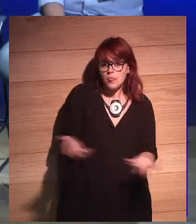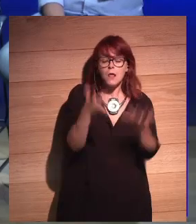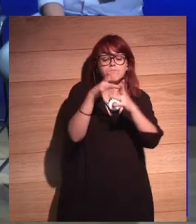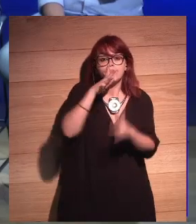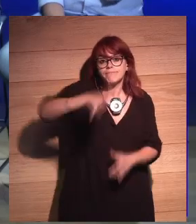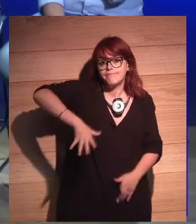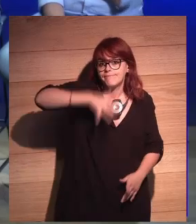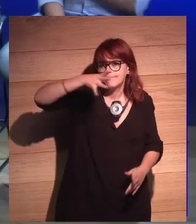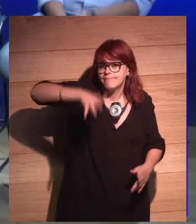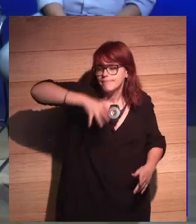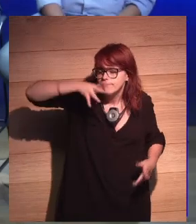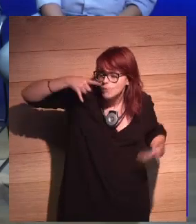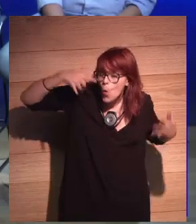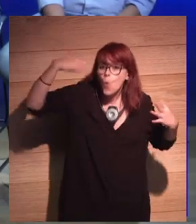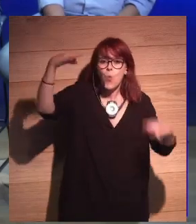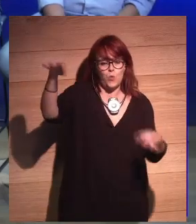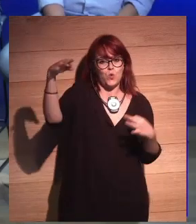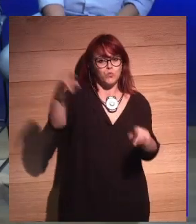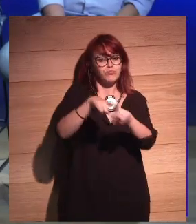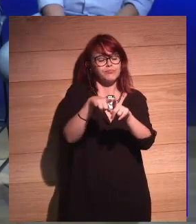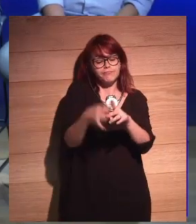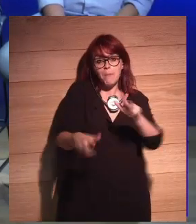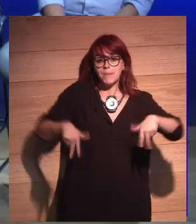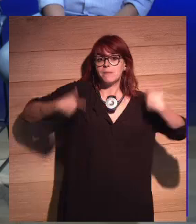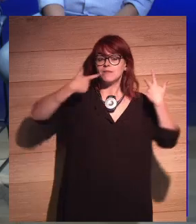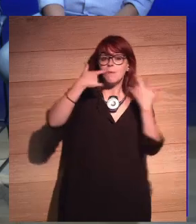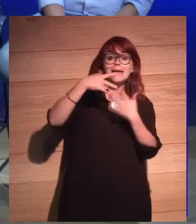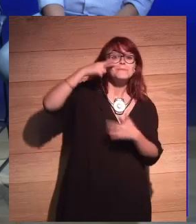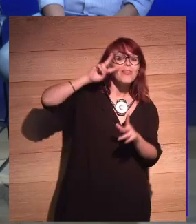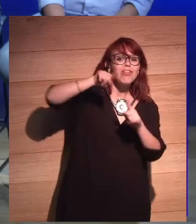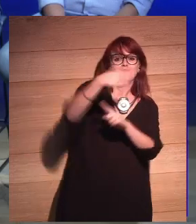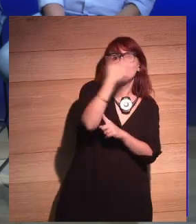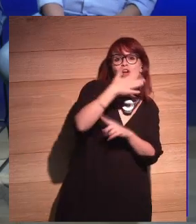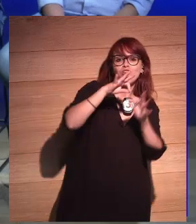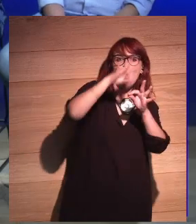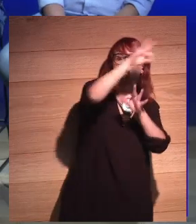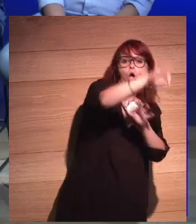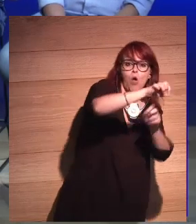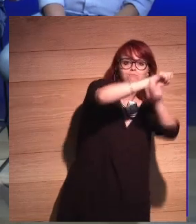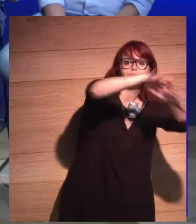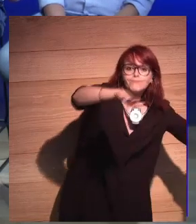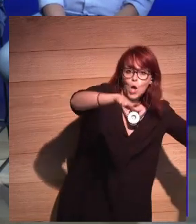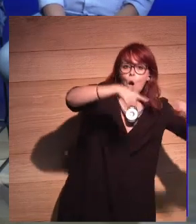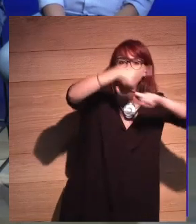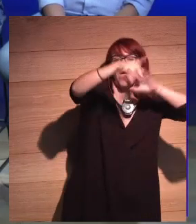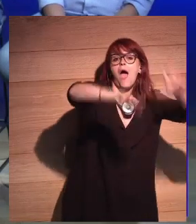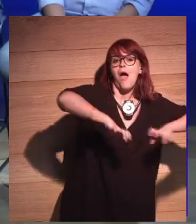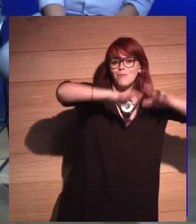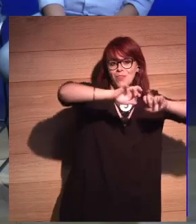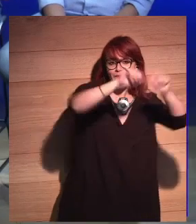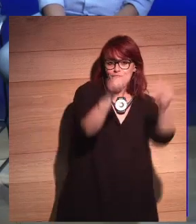vivió fue único y nos permitió llevar esa experiencia a otros colegios para aprender otras